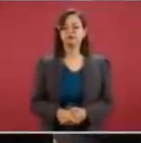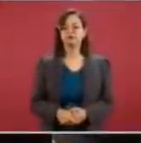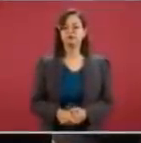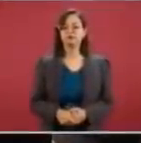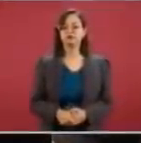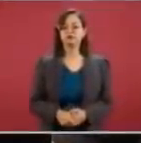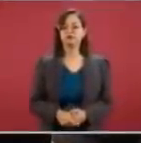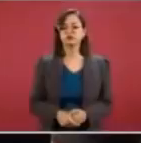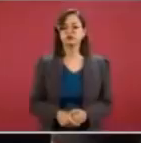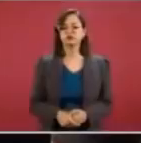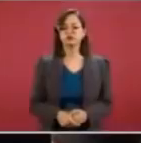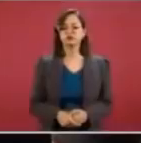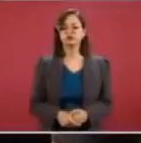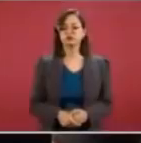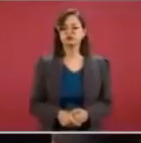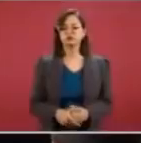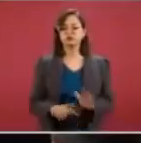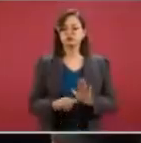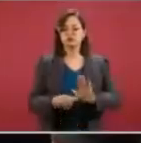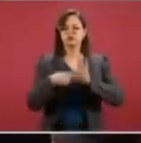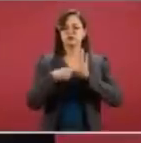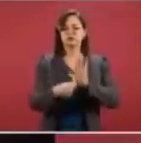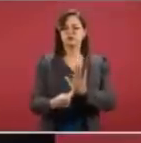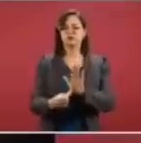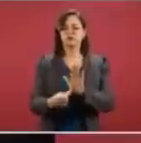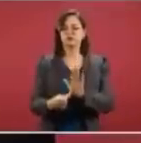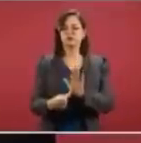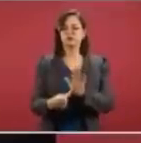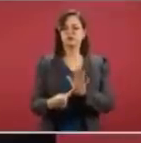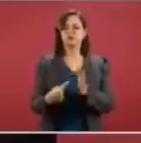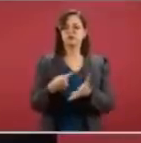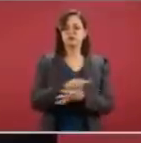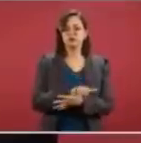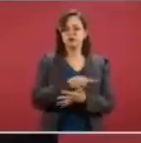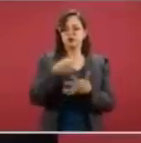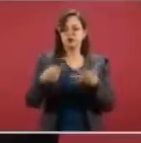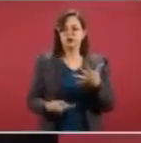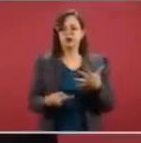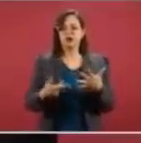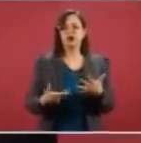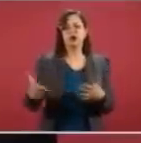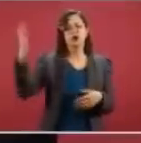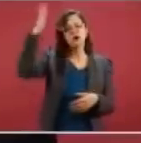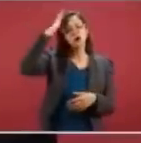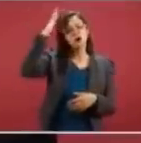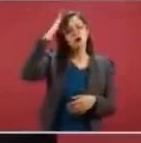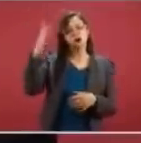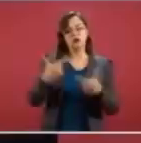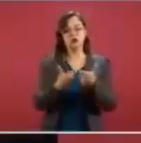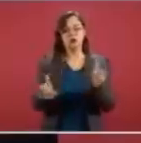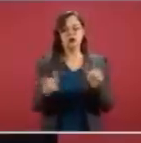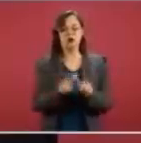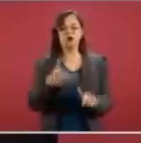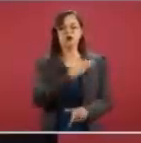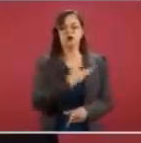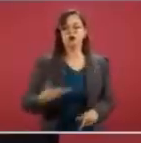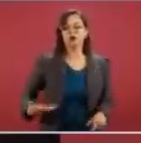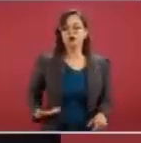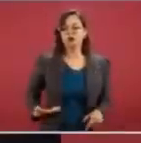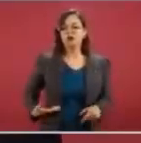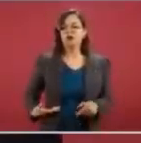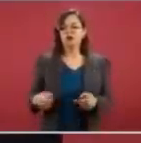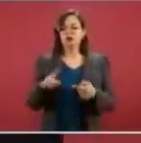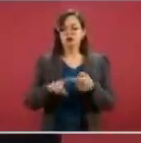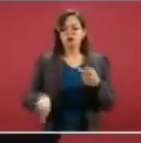La mecánica está definida aquí. El presidente de esta mecánica obviamente es el presidente de la República. Participa